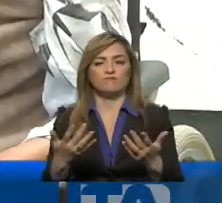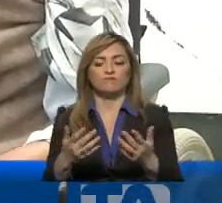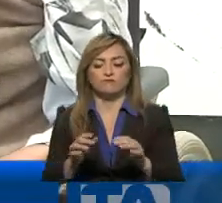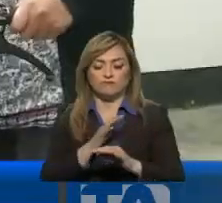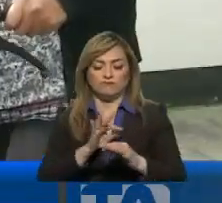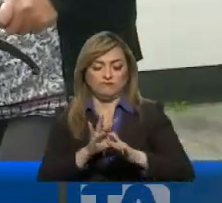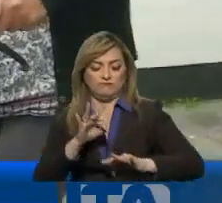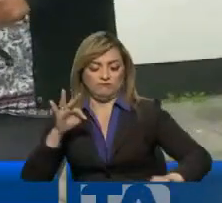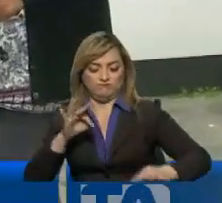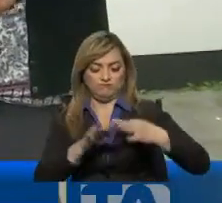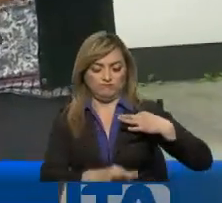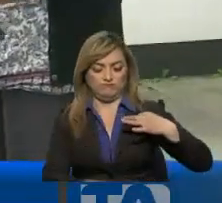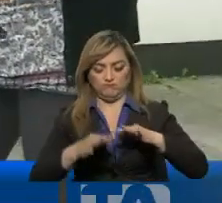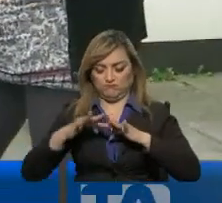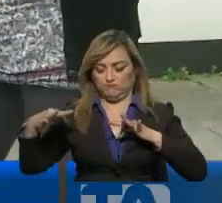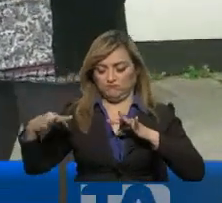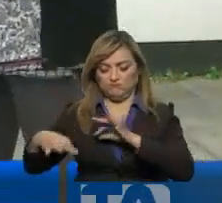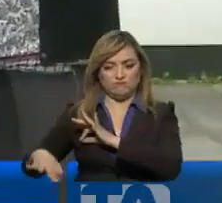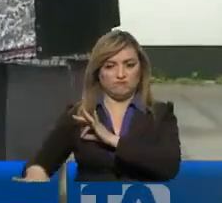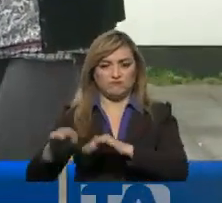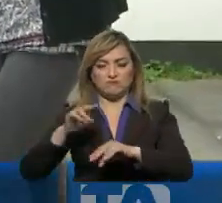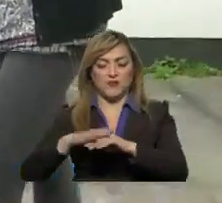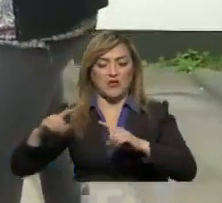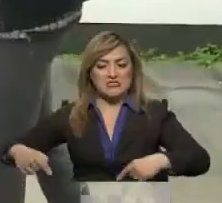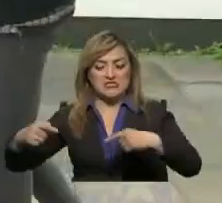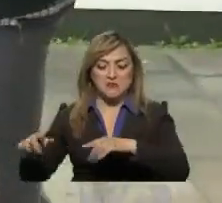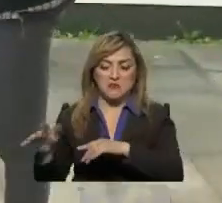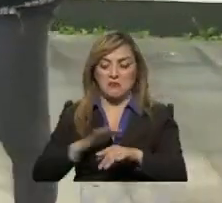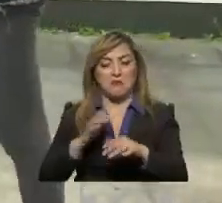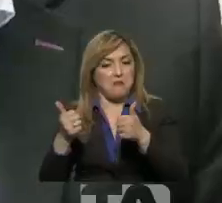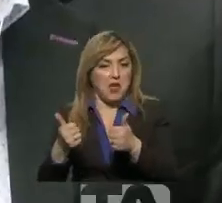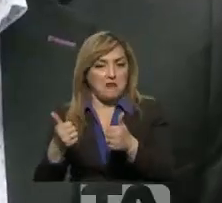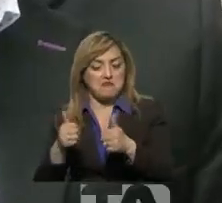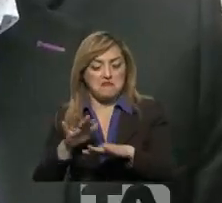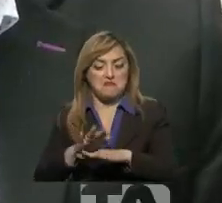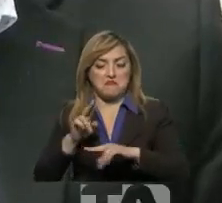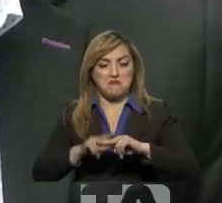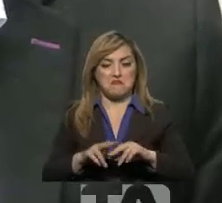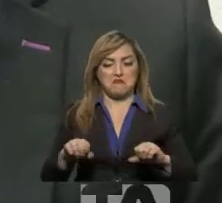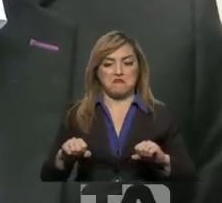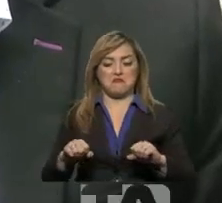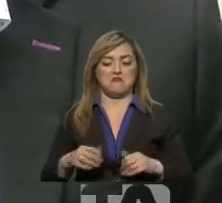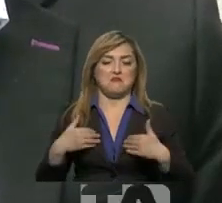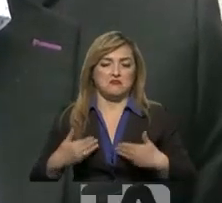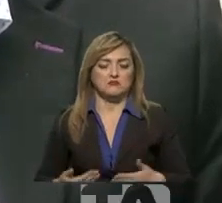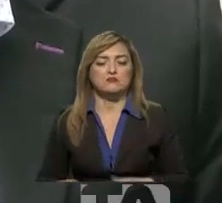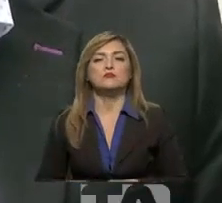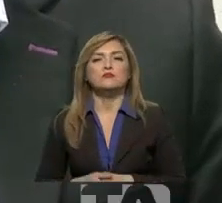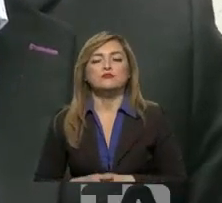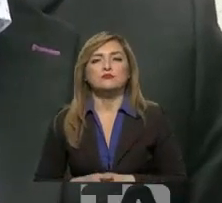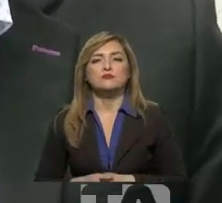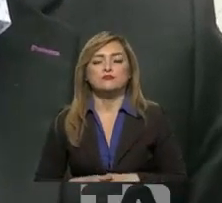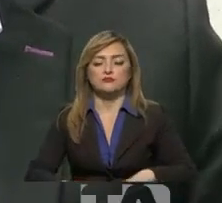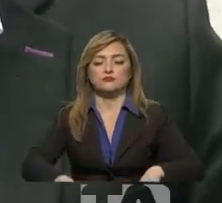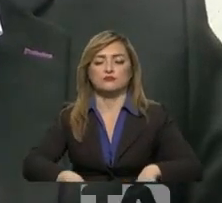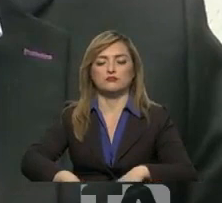silla, ya que cada una será personalizada para atender las necesidades de cada persona. Es para el descanso, digamos, de las